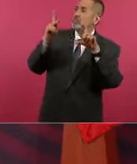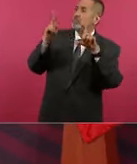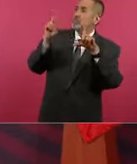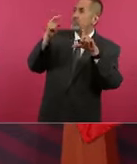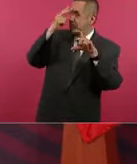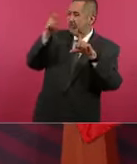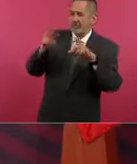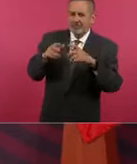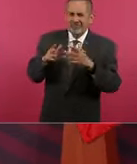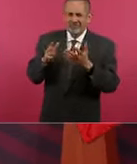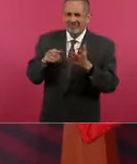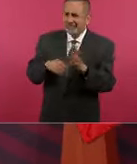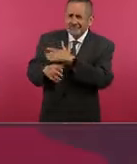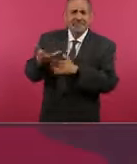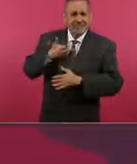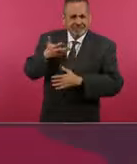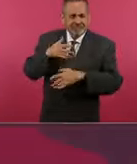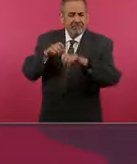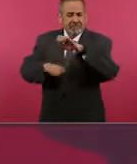habiendo embajadas.